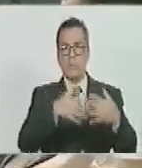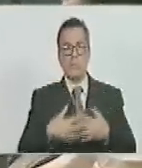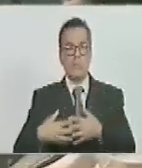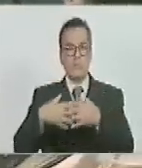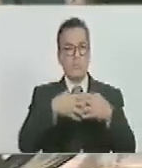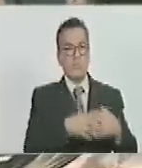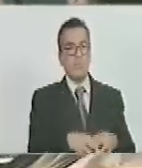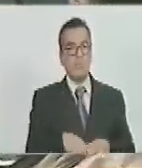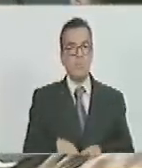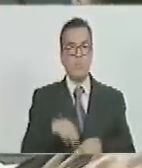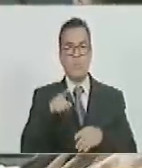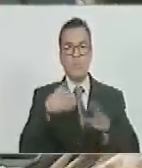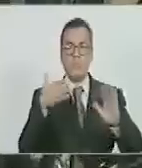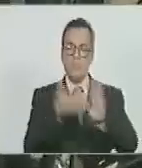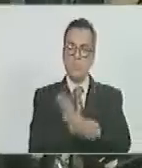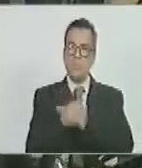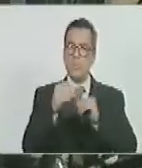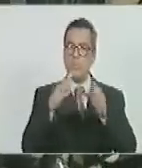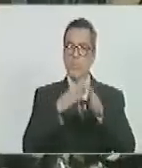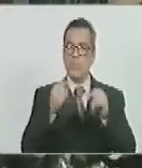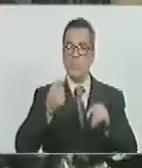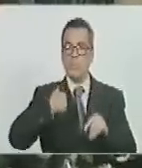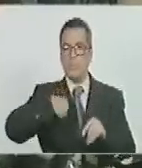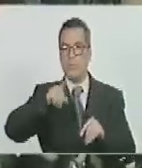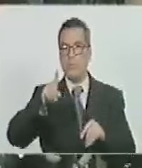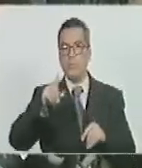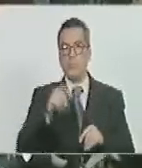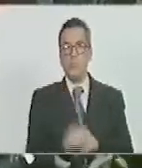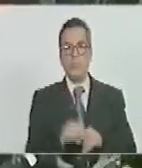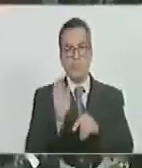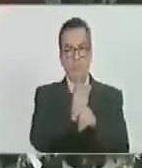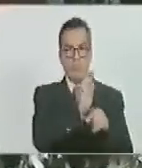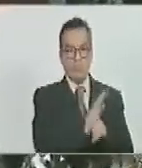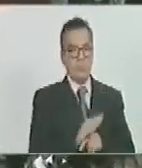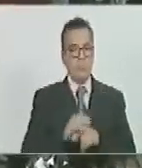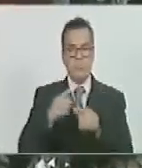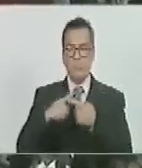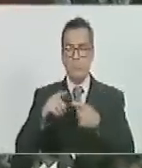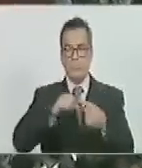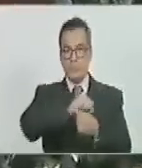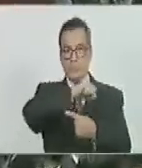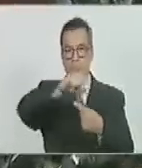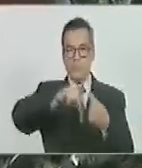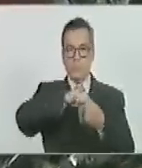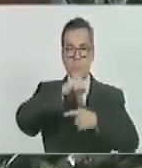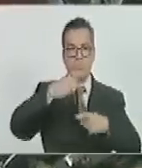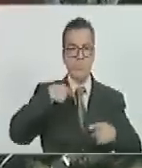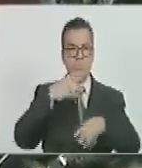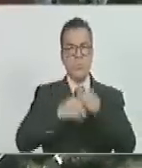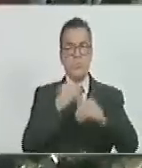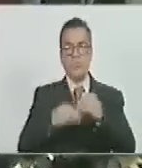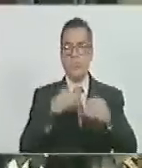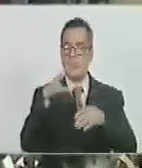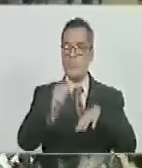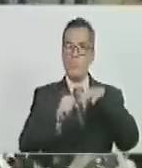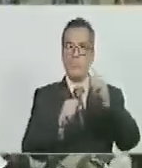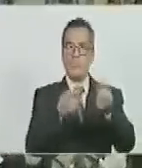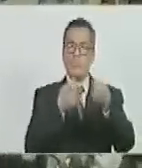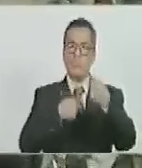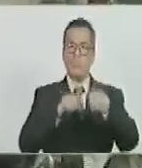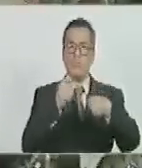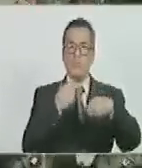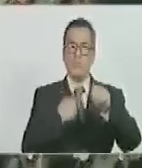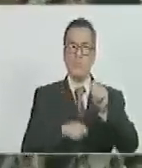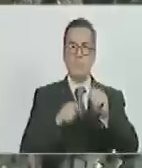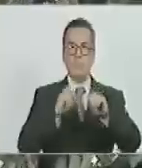Unidos, para significar lo que somos, los pueblos indígenas protectores de la biodiversidad, decía: ¿cómo puedo comprar y vender